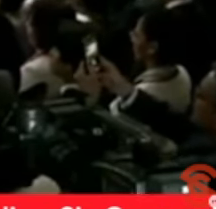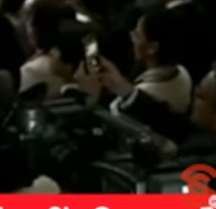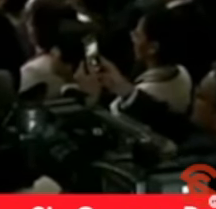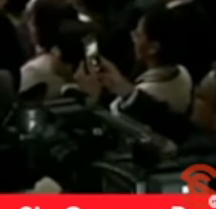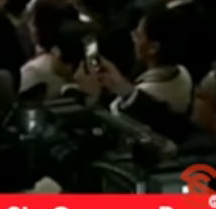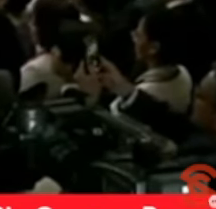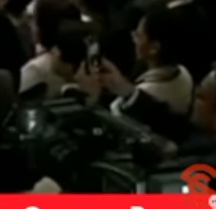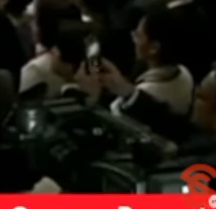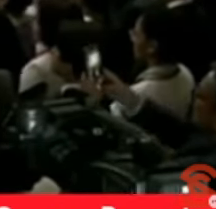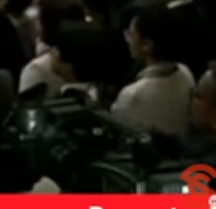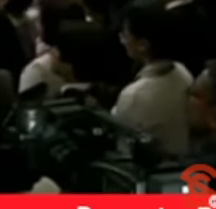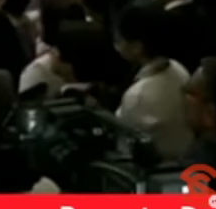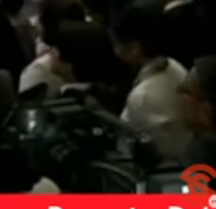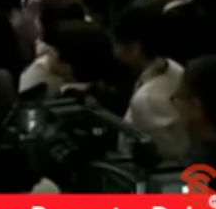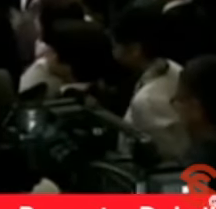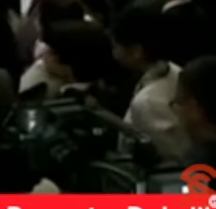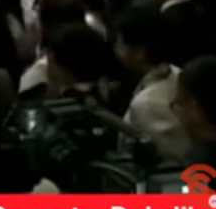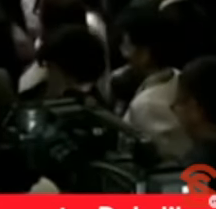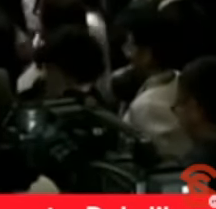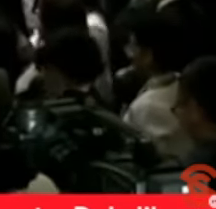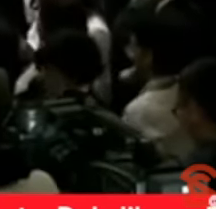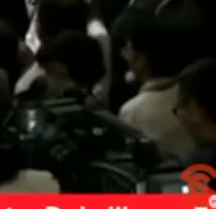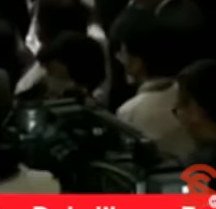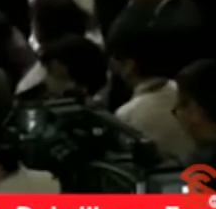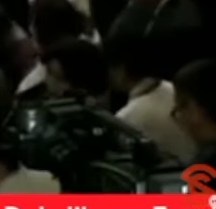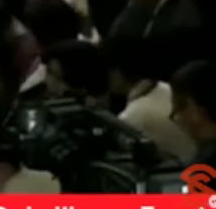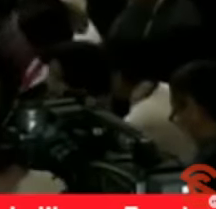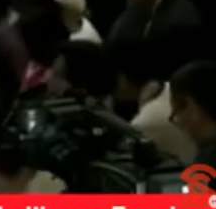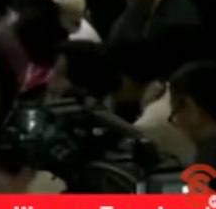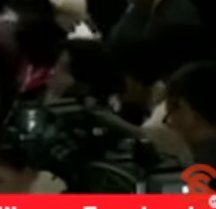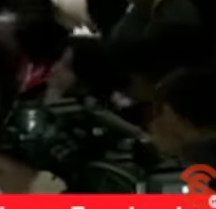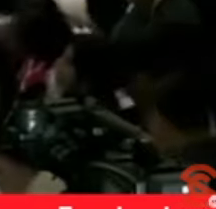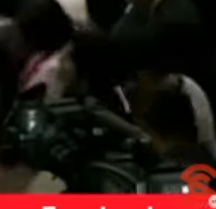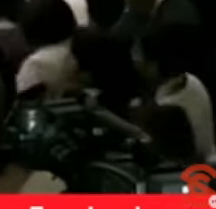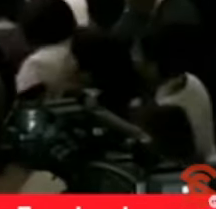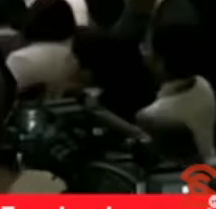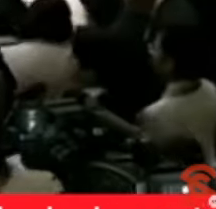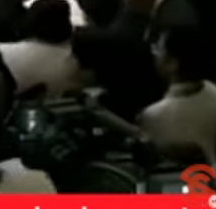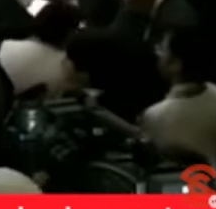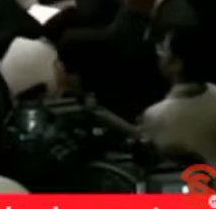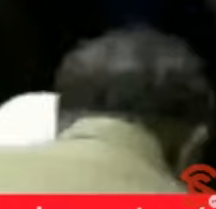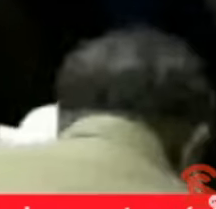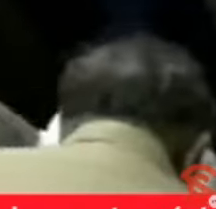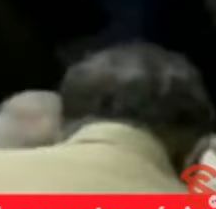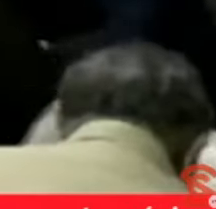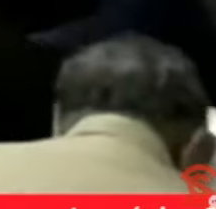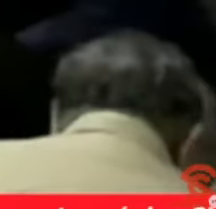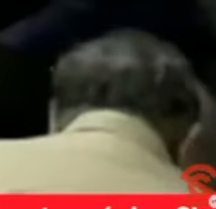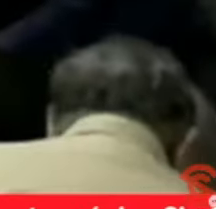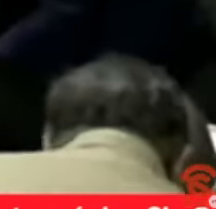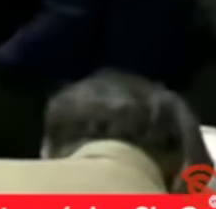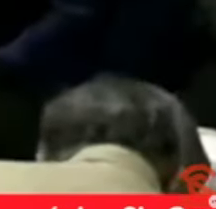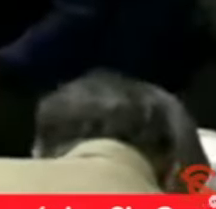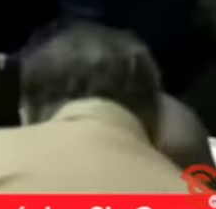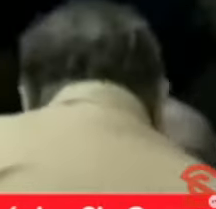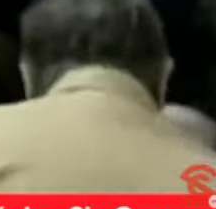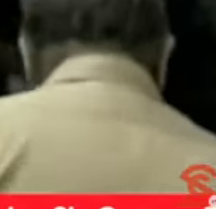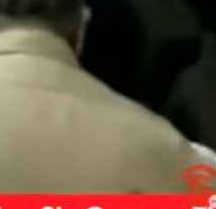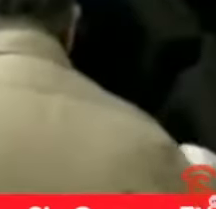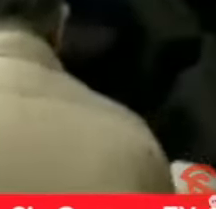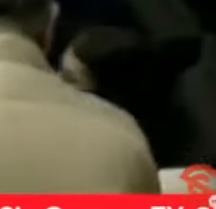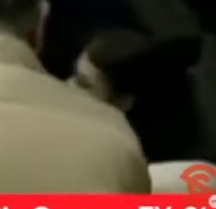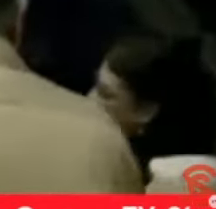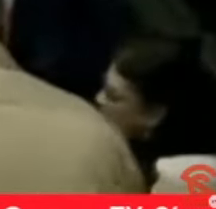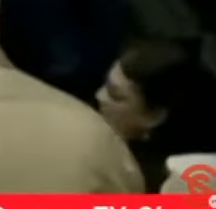historia la primera presidenta de México que hoy recibe su constancia